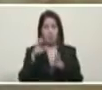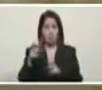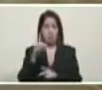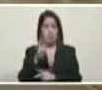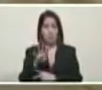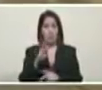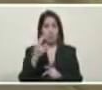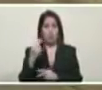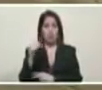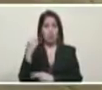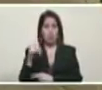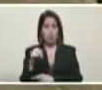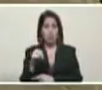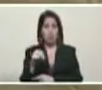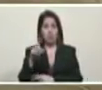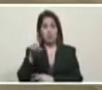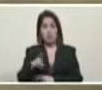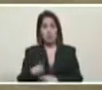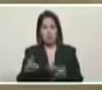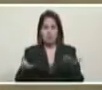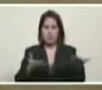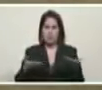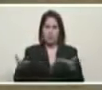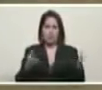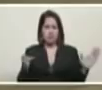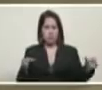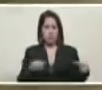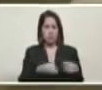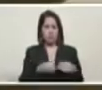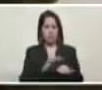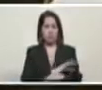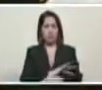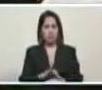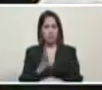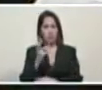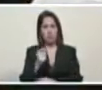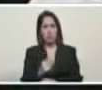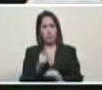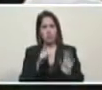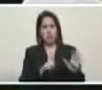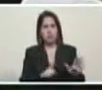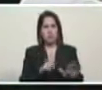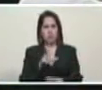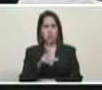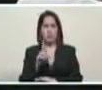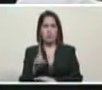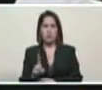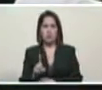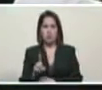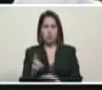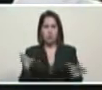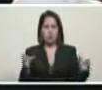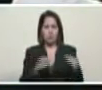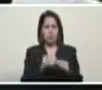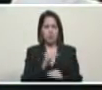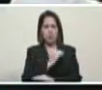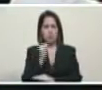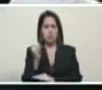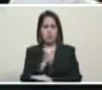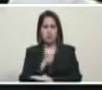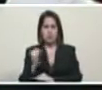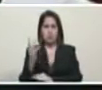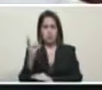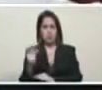de noviembre. También prestaba servicios en el destacamento de frontera número 631 del comando de zona